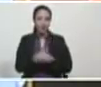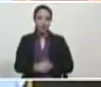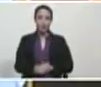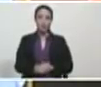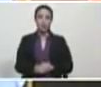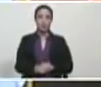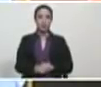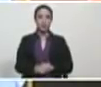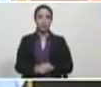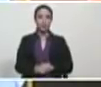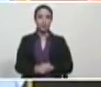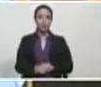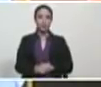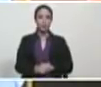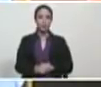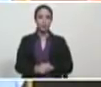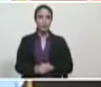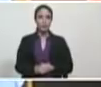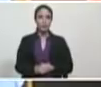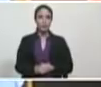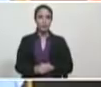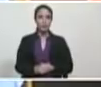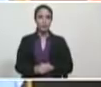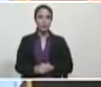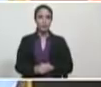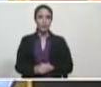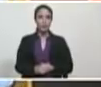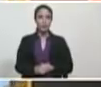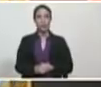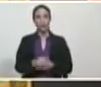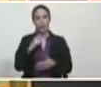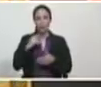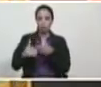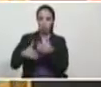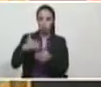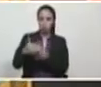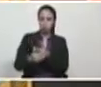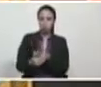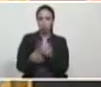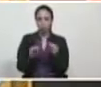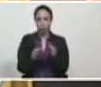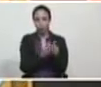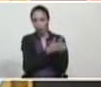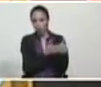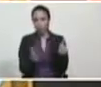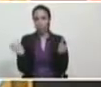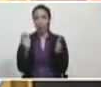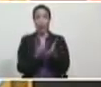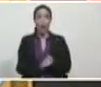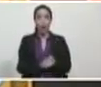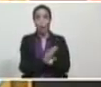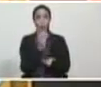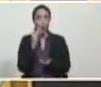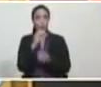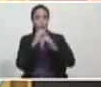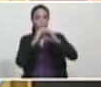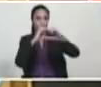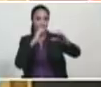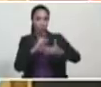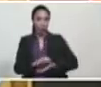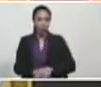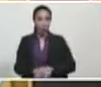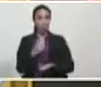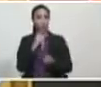Para la longevidad, la duración de la camionetica, del porpuesto,